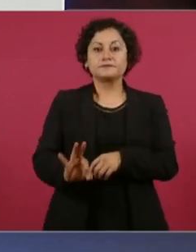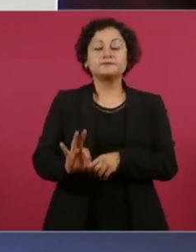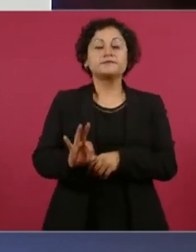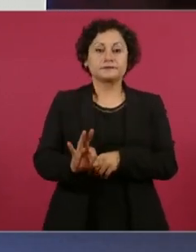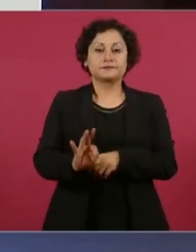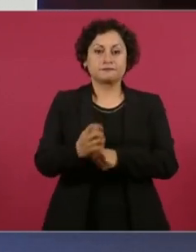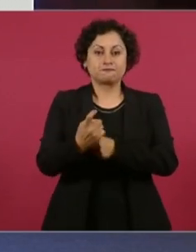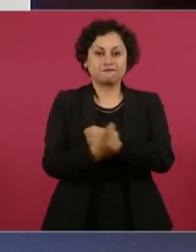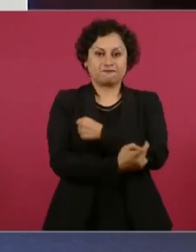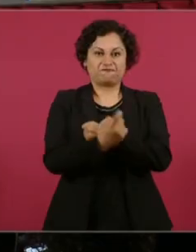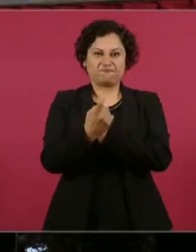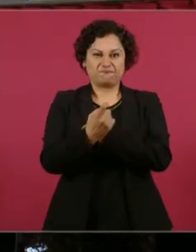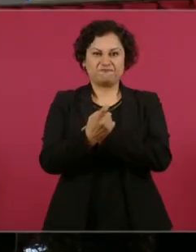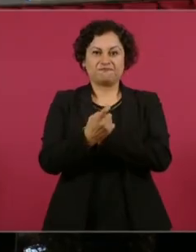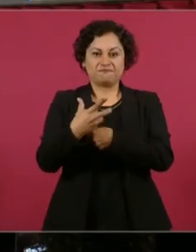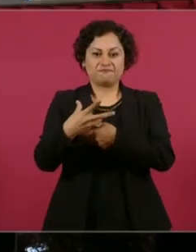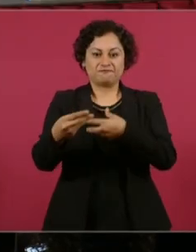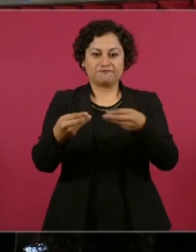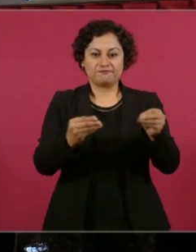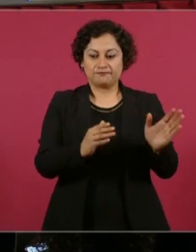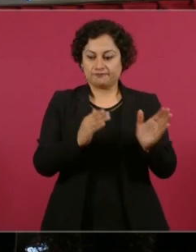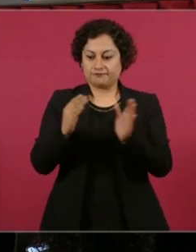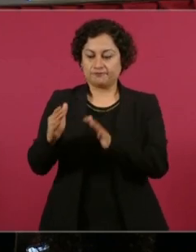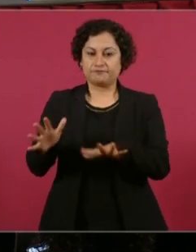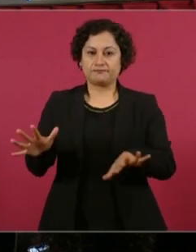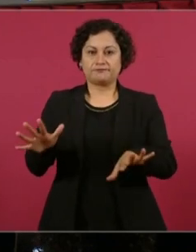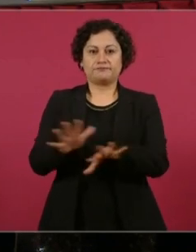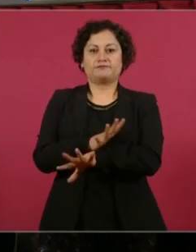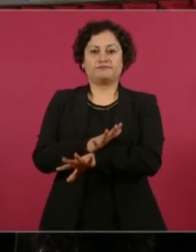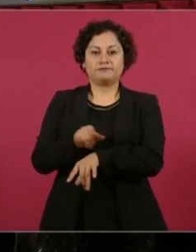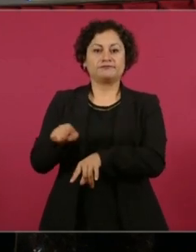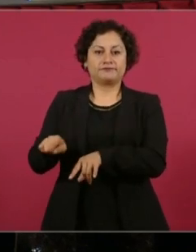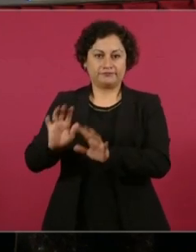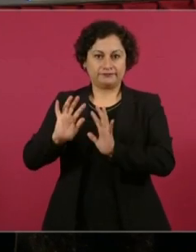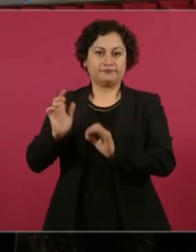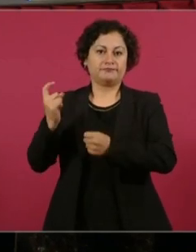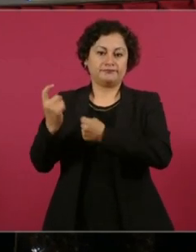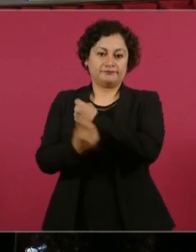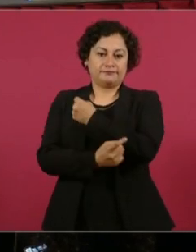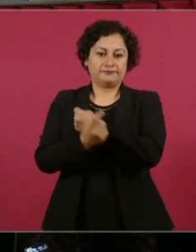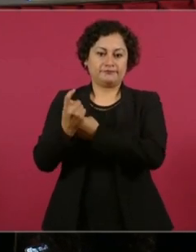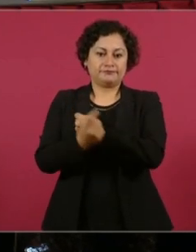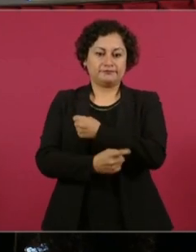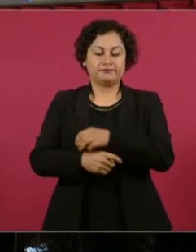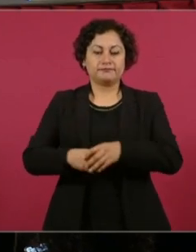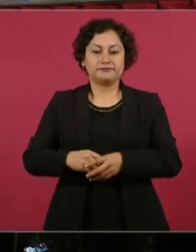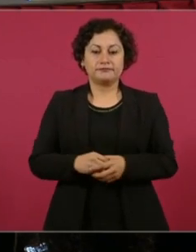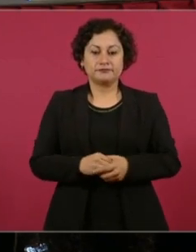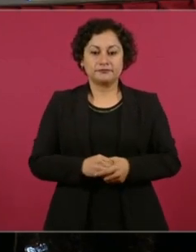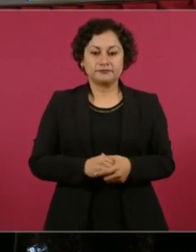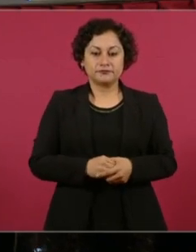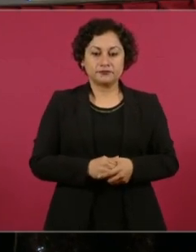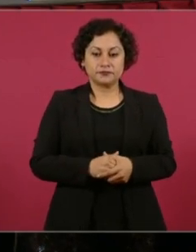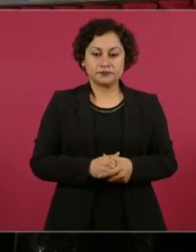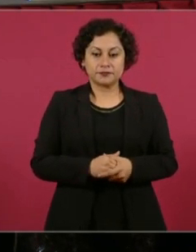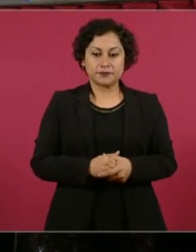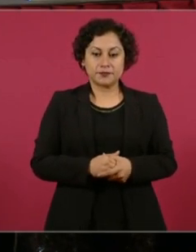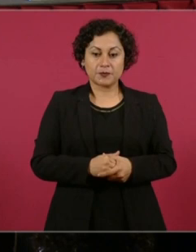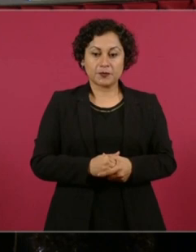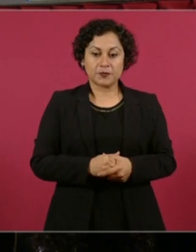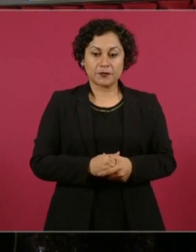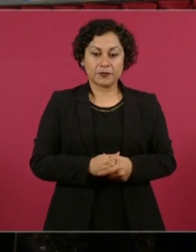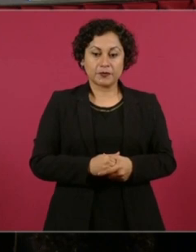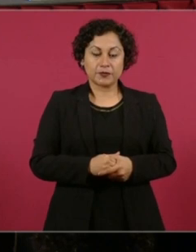es la intromisión. Exactamente, ahí entre el 14 de febrero al 17 de